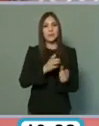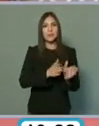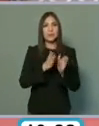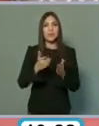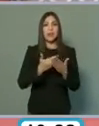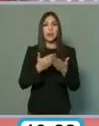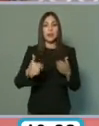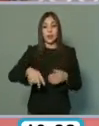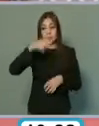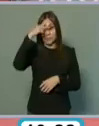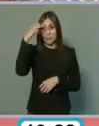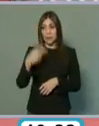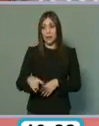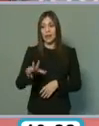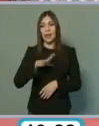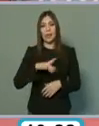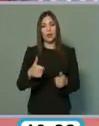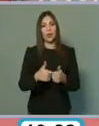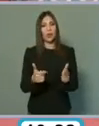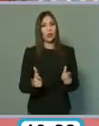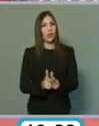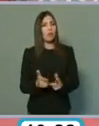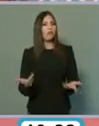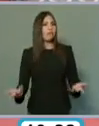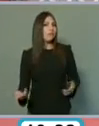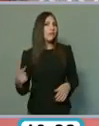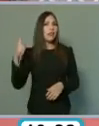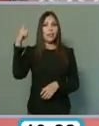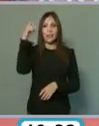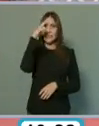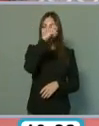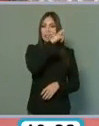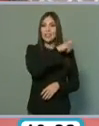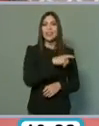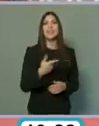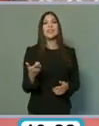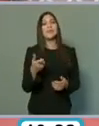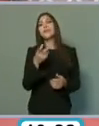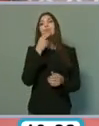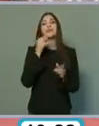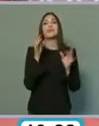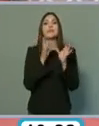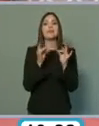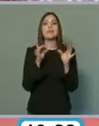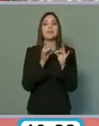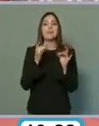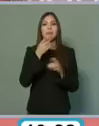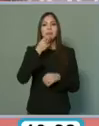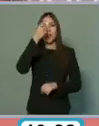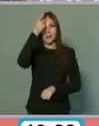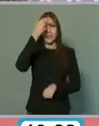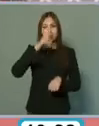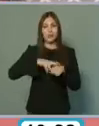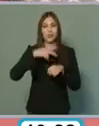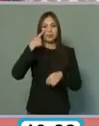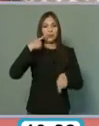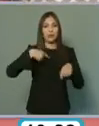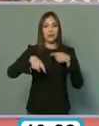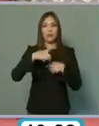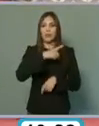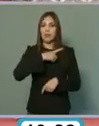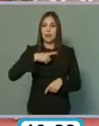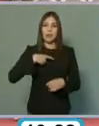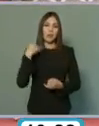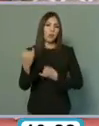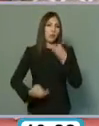Sabemos que México tiene un grupo complicado, pero bueno, como dice nuestro técnico, el maestro Tavares, los partidos hay que